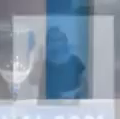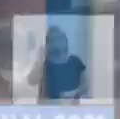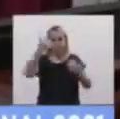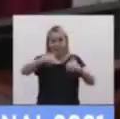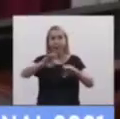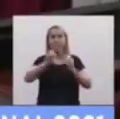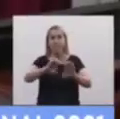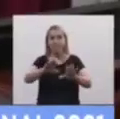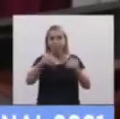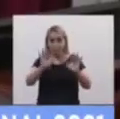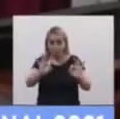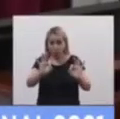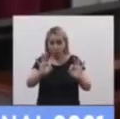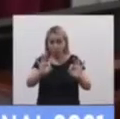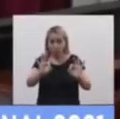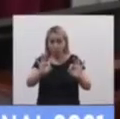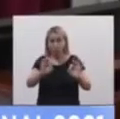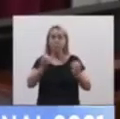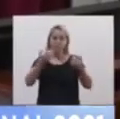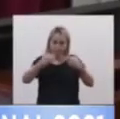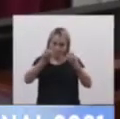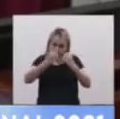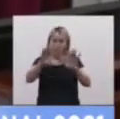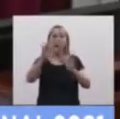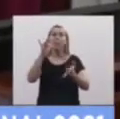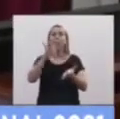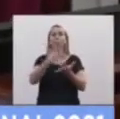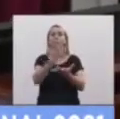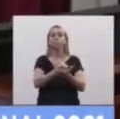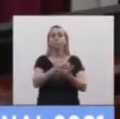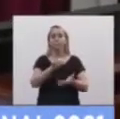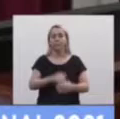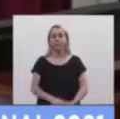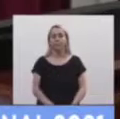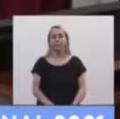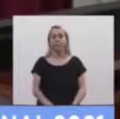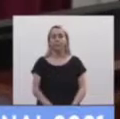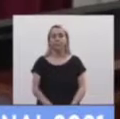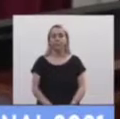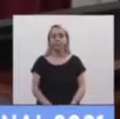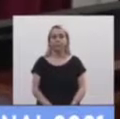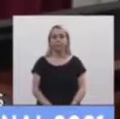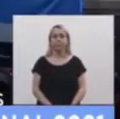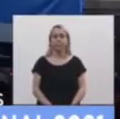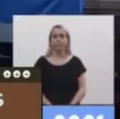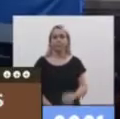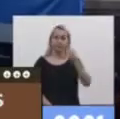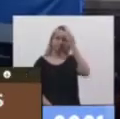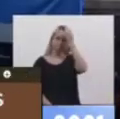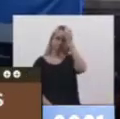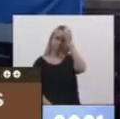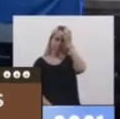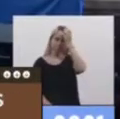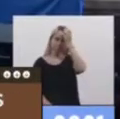Alberto Fernández pueda tener el presupuesto 2021. Pero, ¿qué es lo que pasó? Bueno, un error